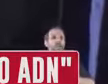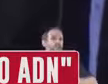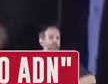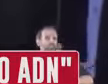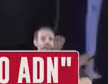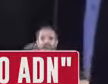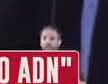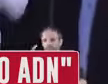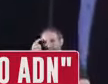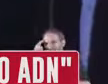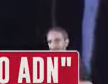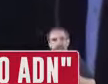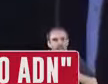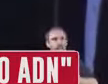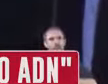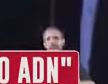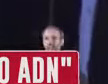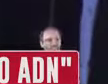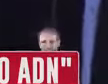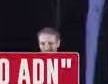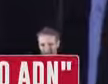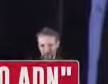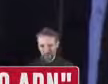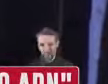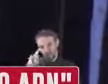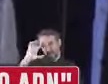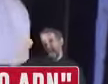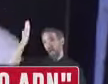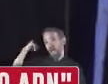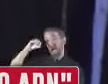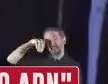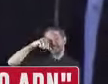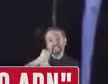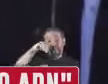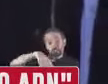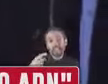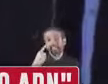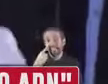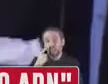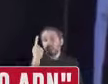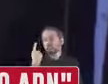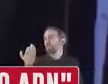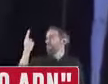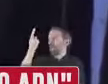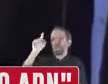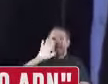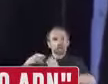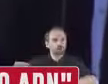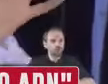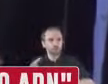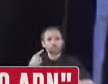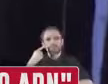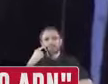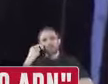es lo que hicimos toda la vida yo me acordaba que cuando en la intendencia una de las primeras cosas que hicimos allá por el 88